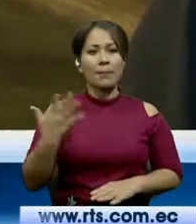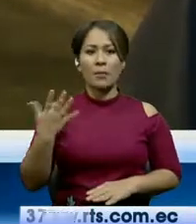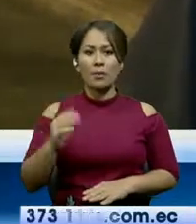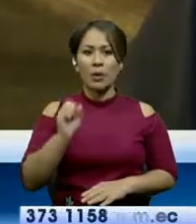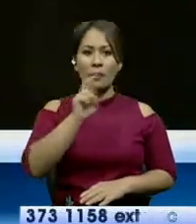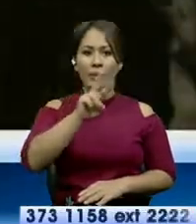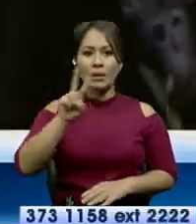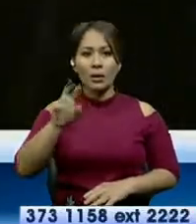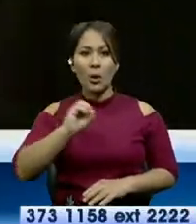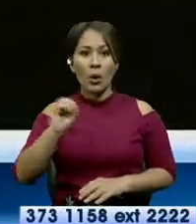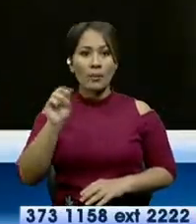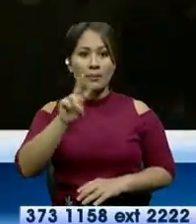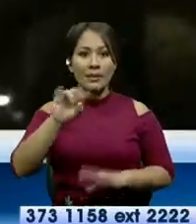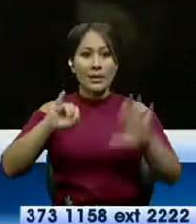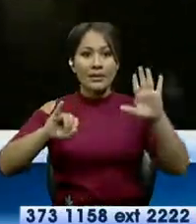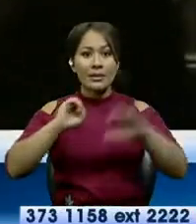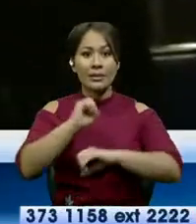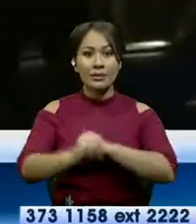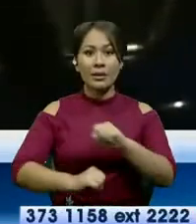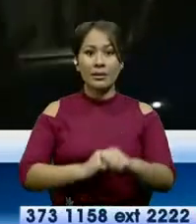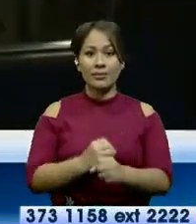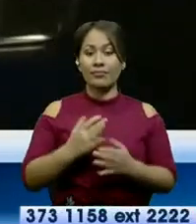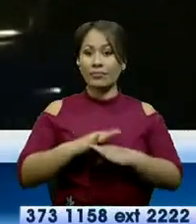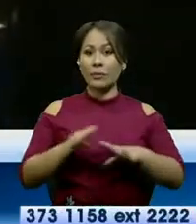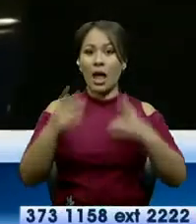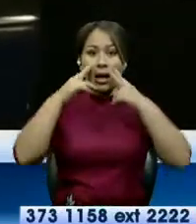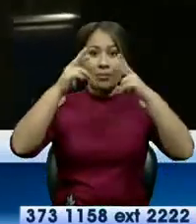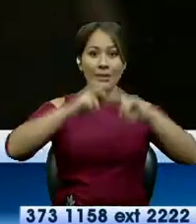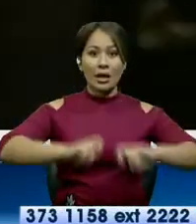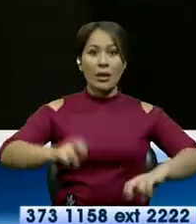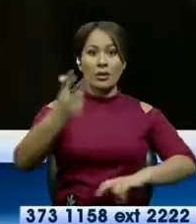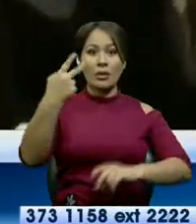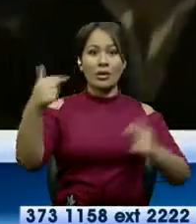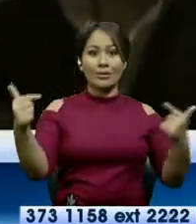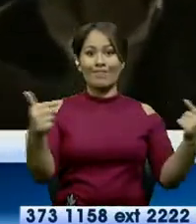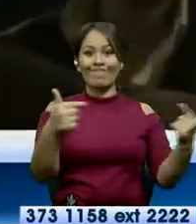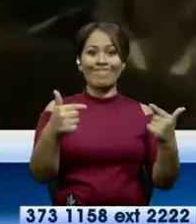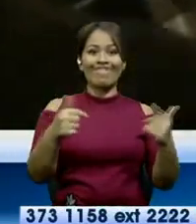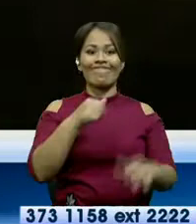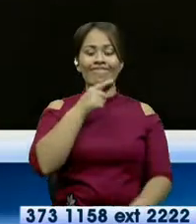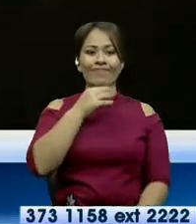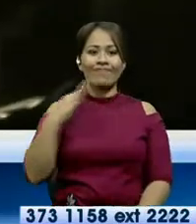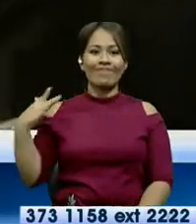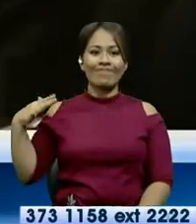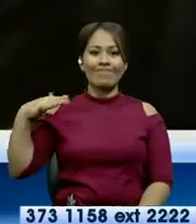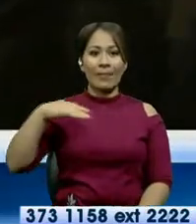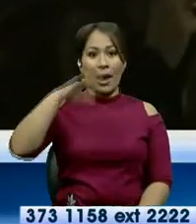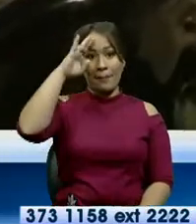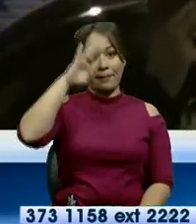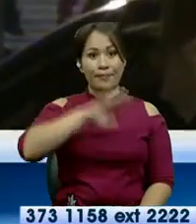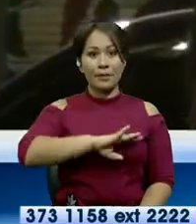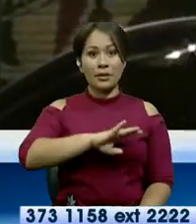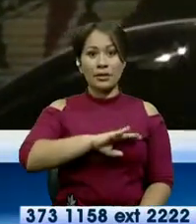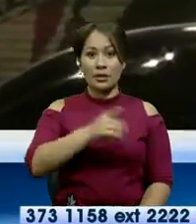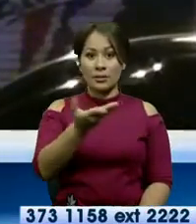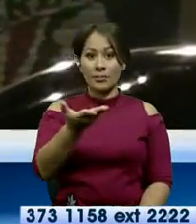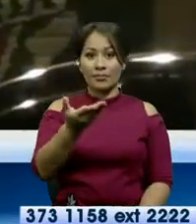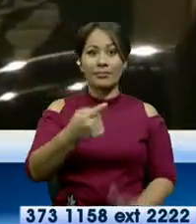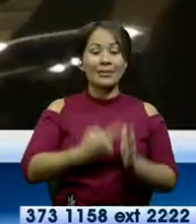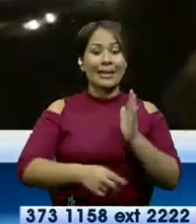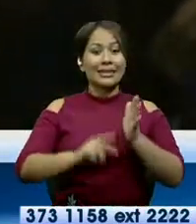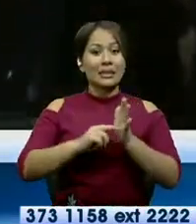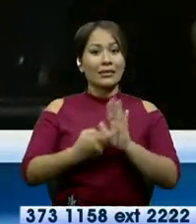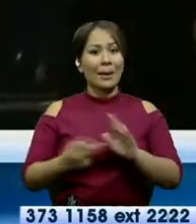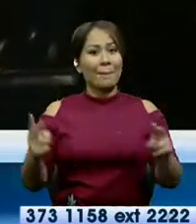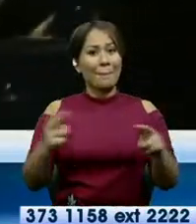22 a 26 años. En medio de la diligencia hubo dos grescas, pese a la presencia policial, lo que demuestra el peligro